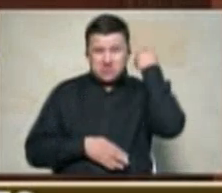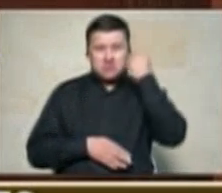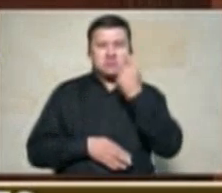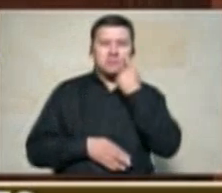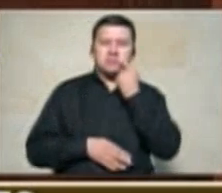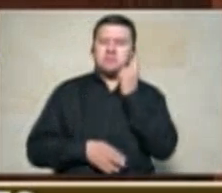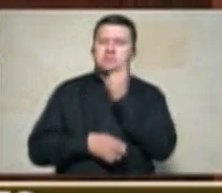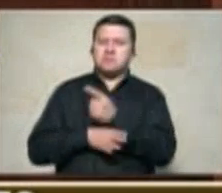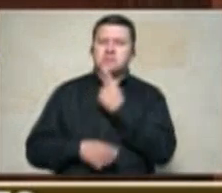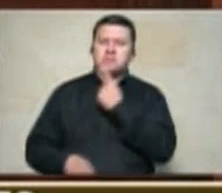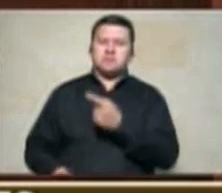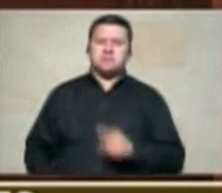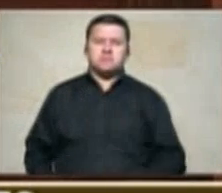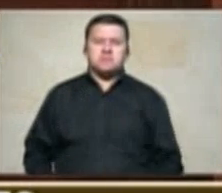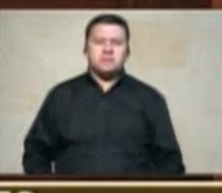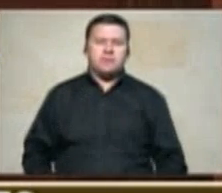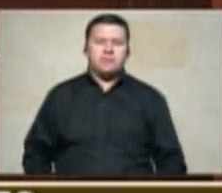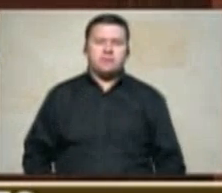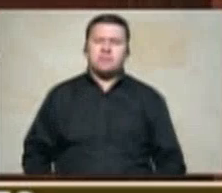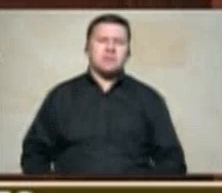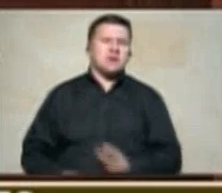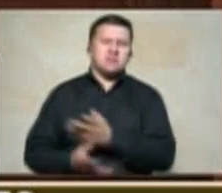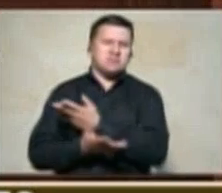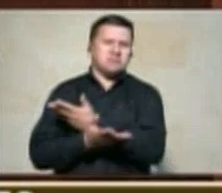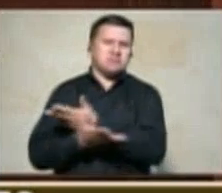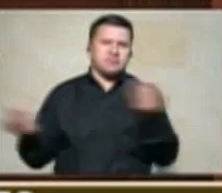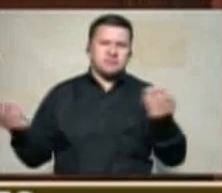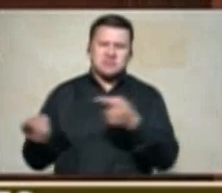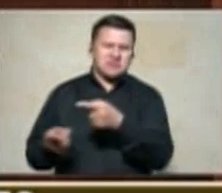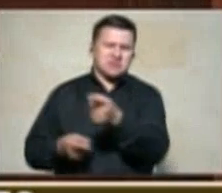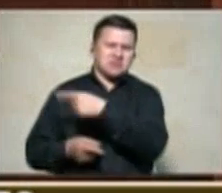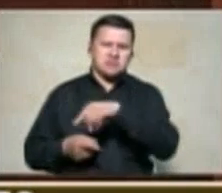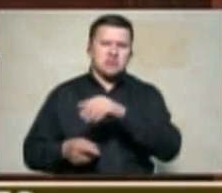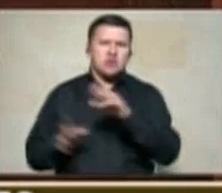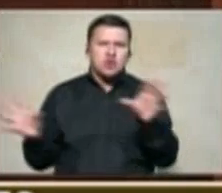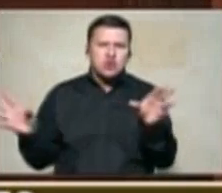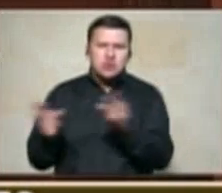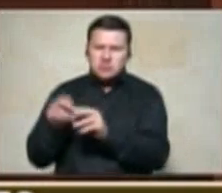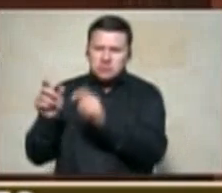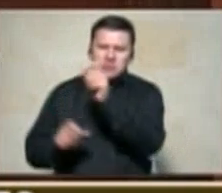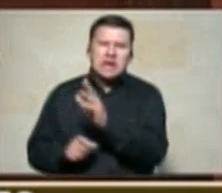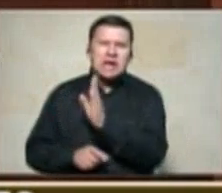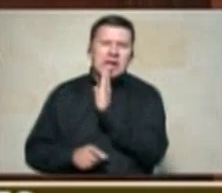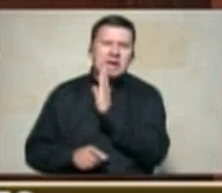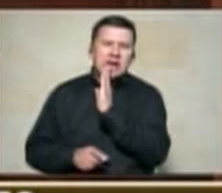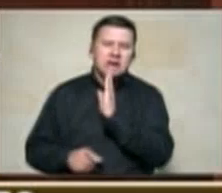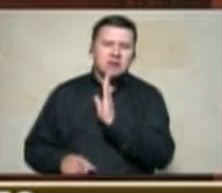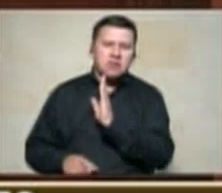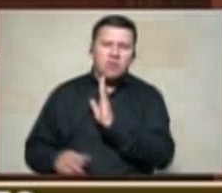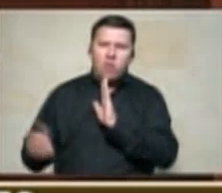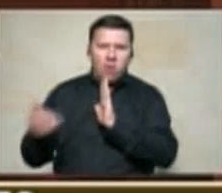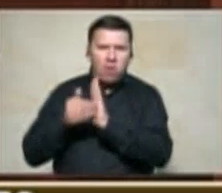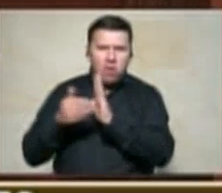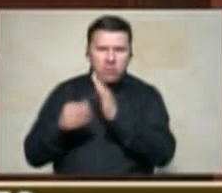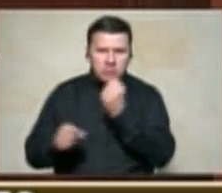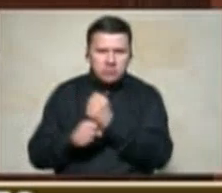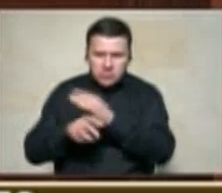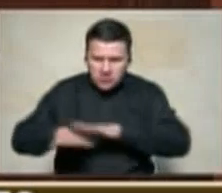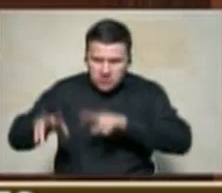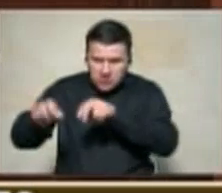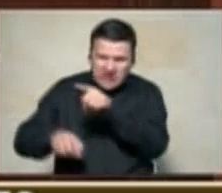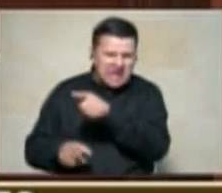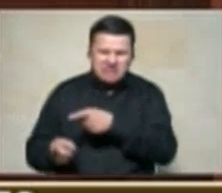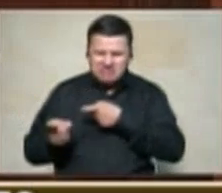época prácticamente exterminar a la totalidad de quienes allí estaban trabajando la